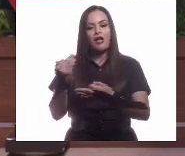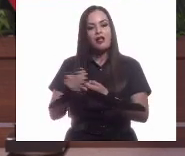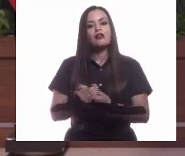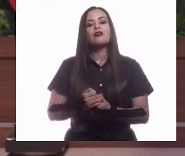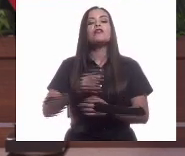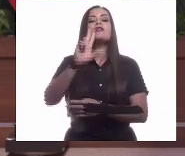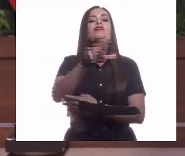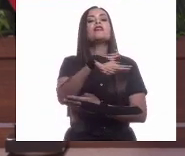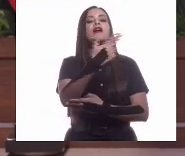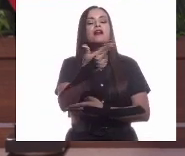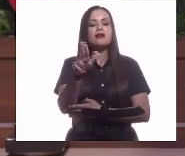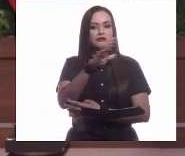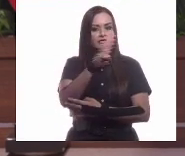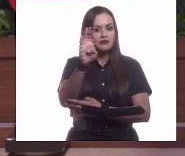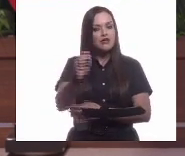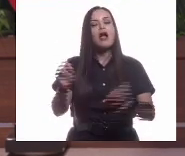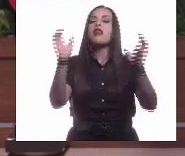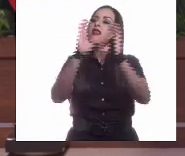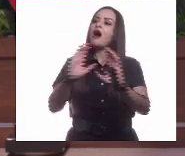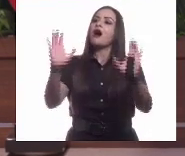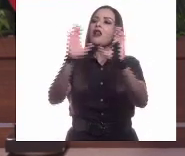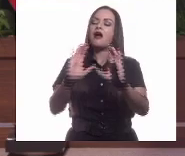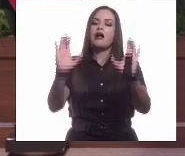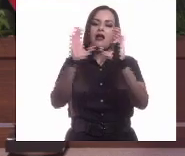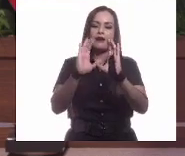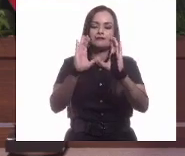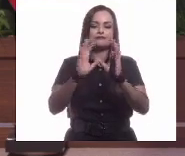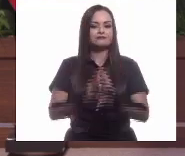entonando nuestro maravilloso himno del Estado.